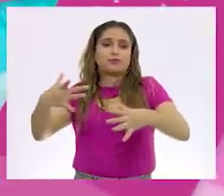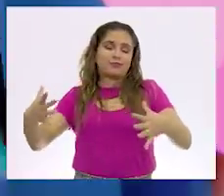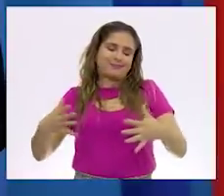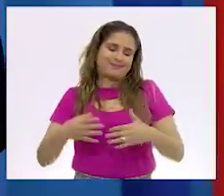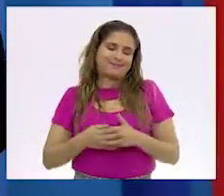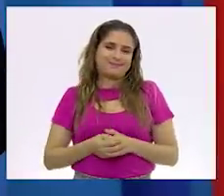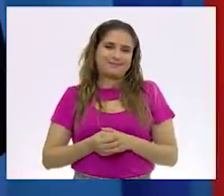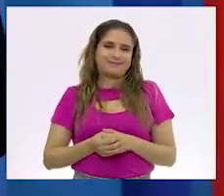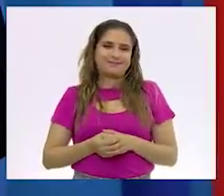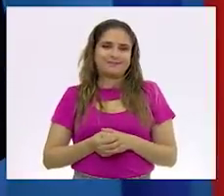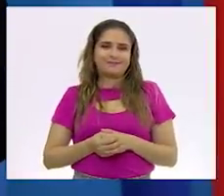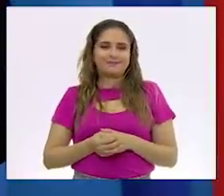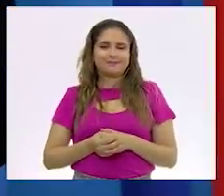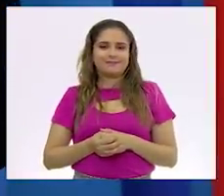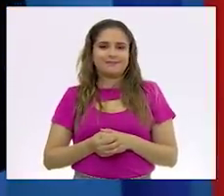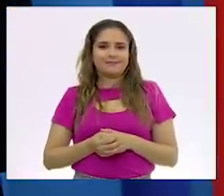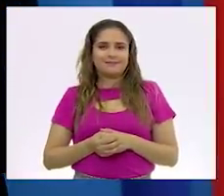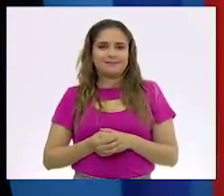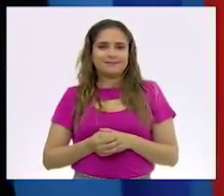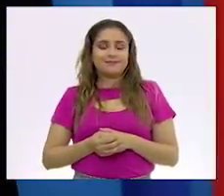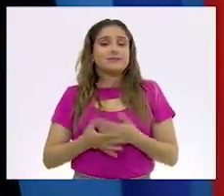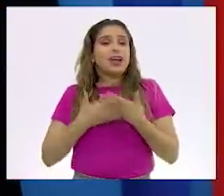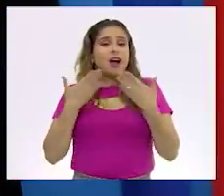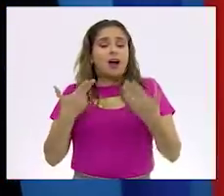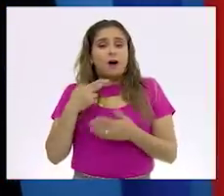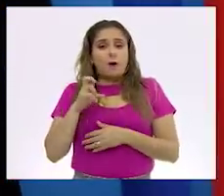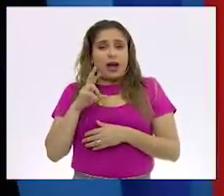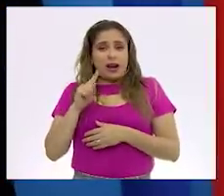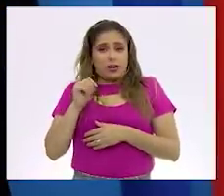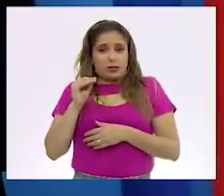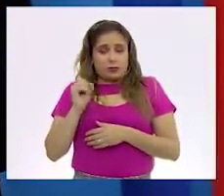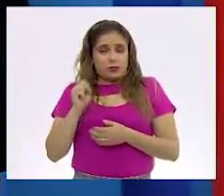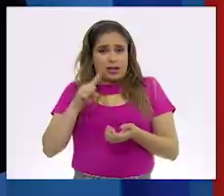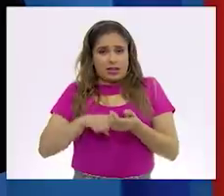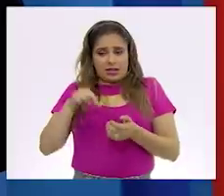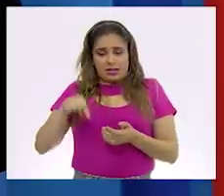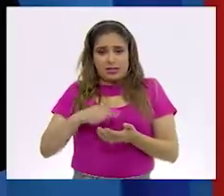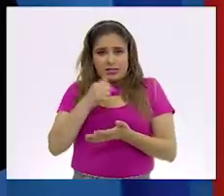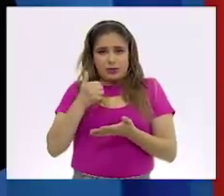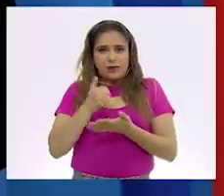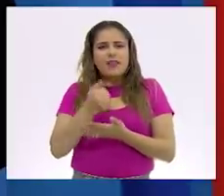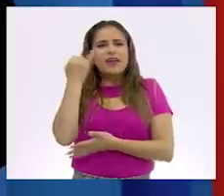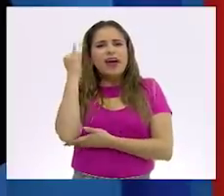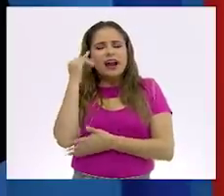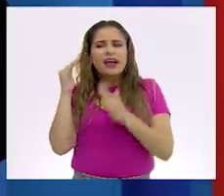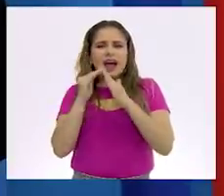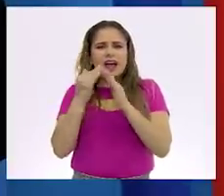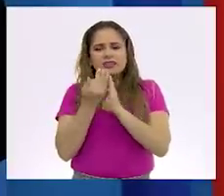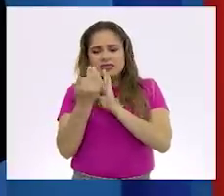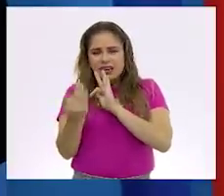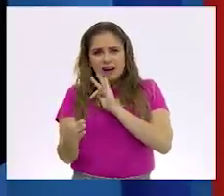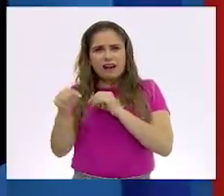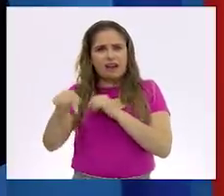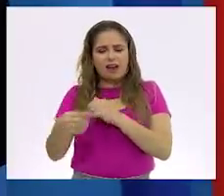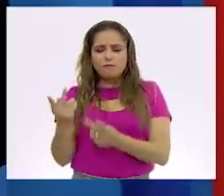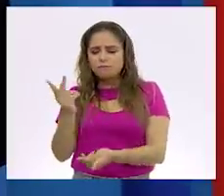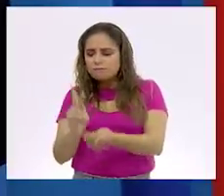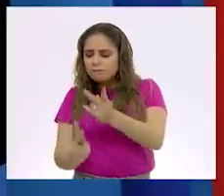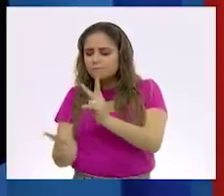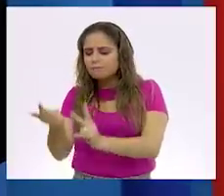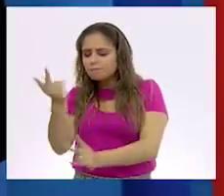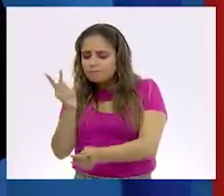asexual. Ahora, en el caso de los huertos urbanos, se crearon para apoyar a la reproducción de las